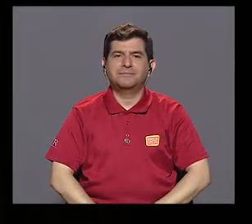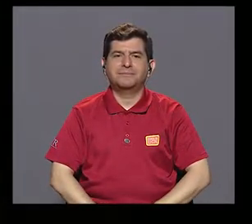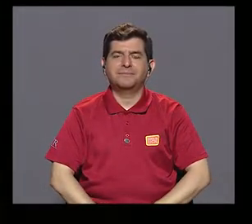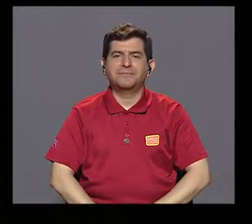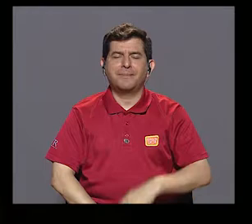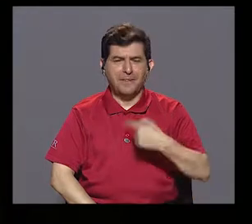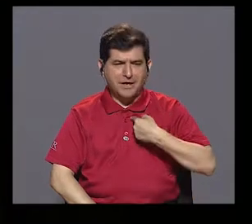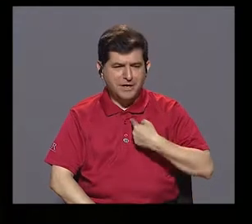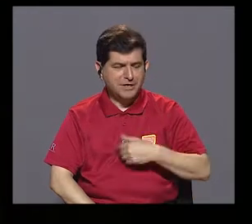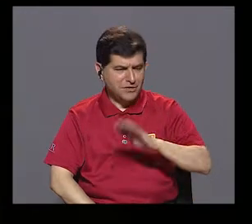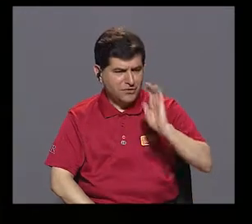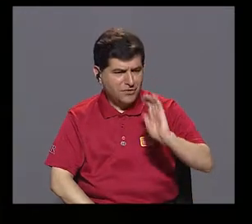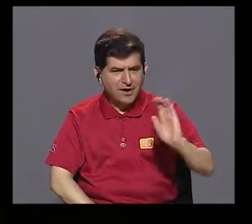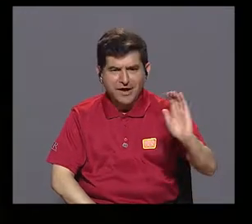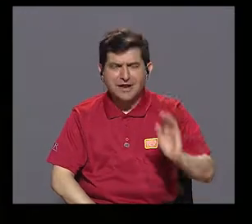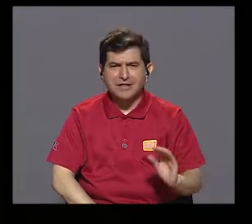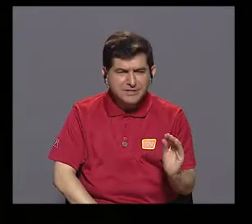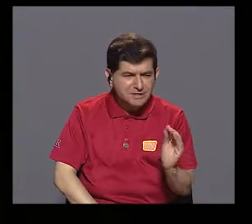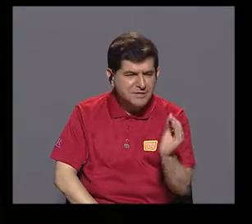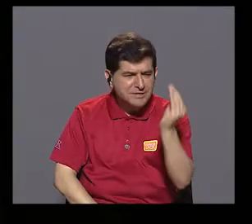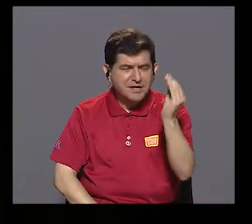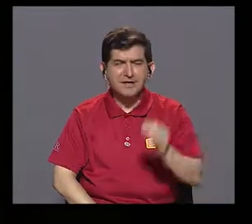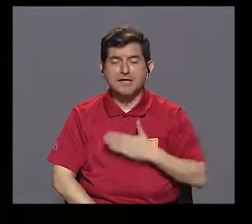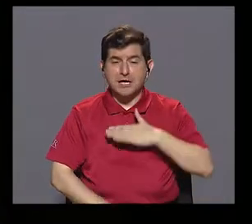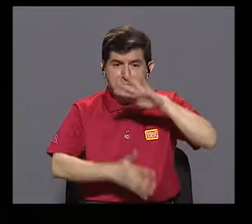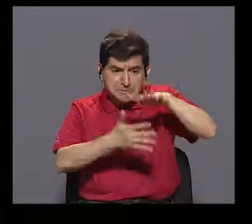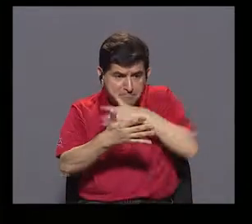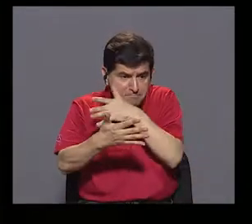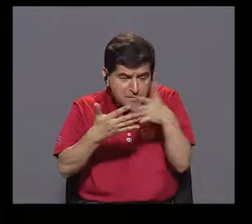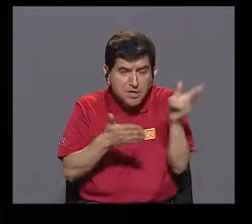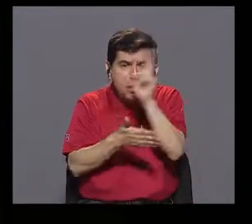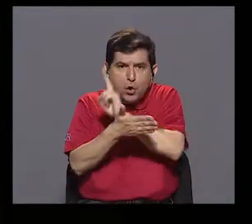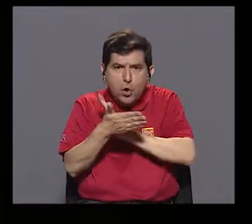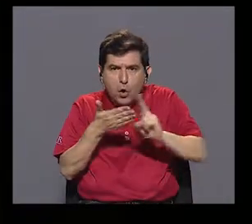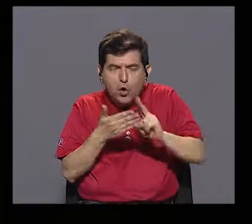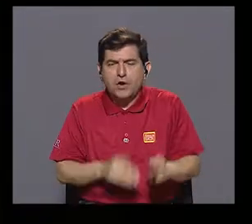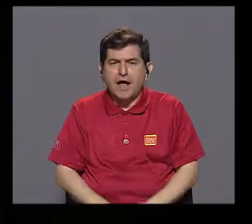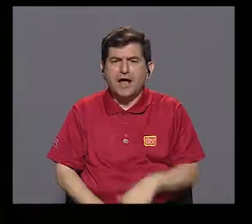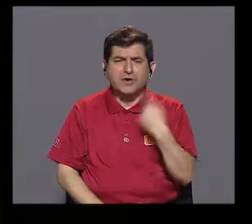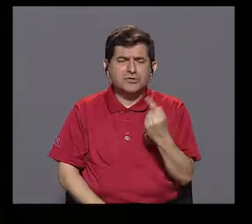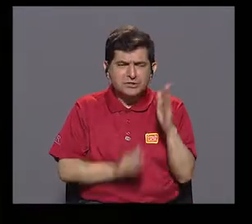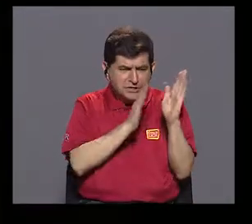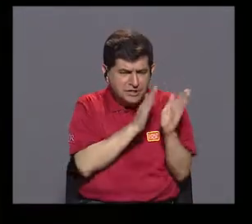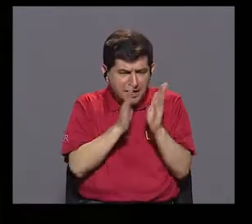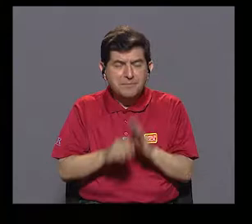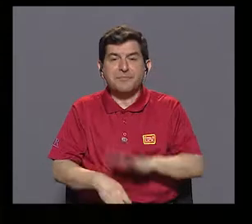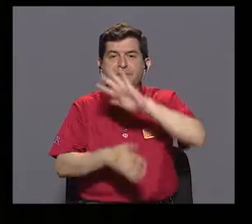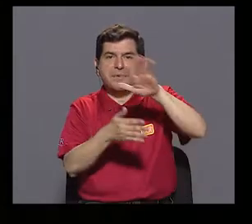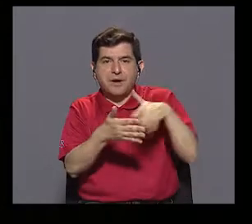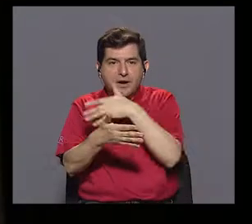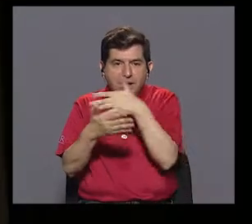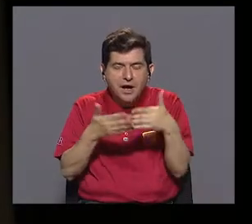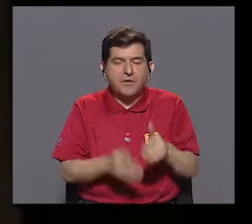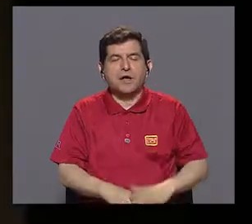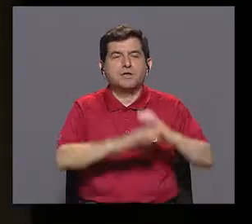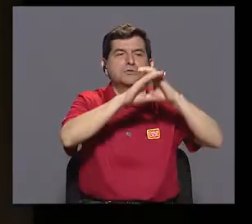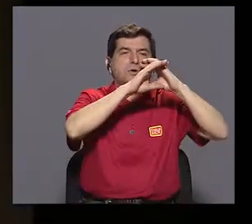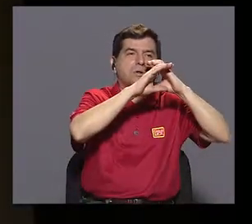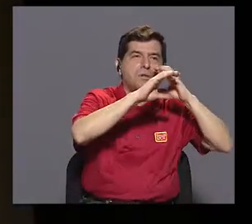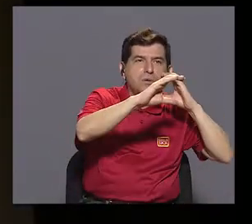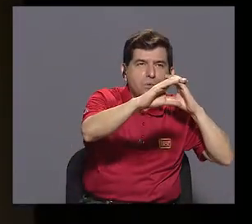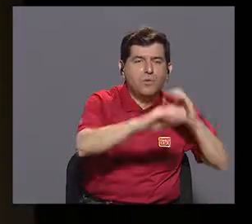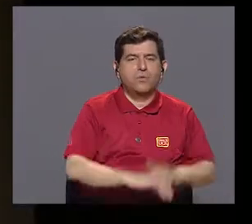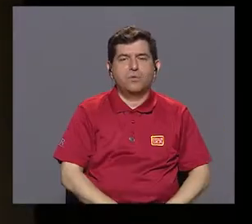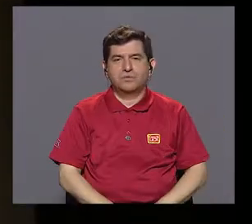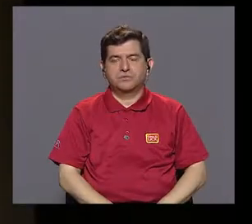Y crié huilas. Y acomodé mis horarios de la universidad siempre a los horarios de los buses,